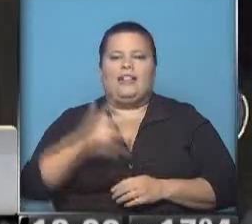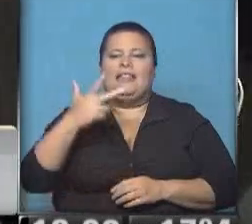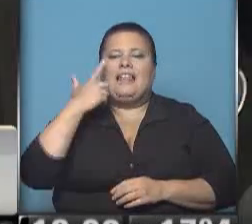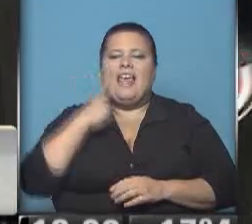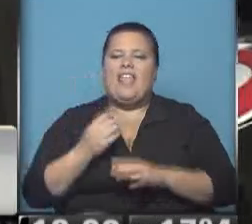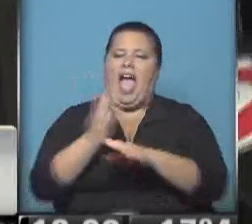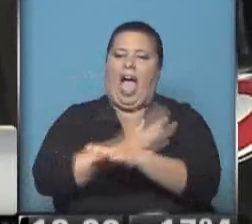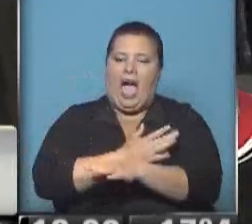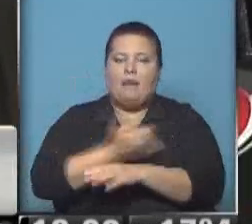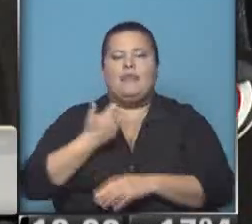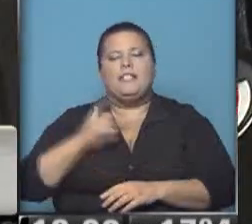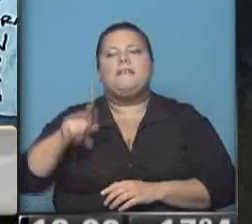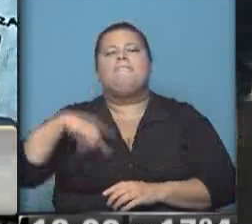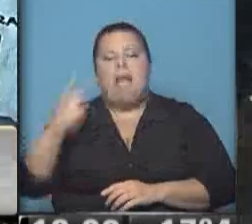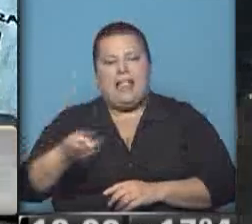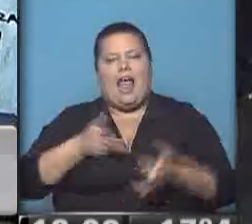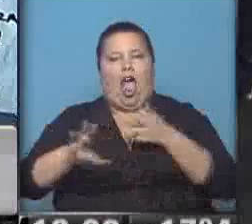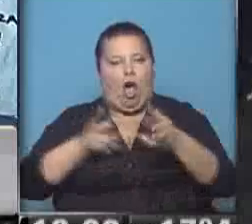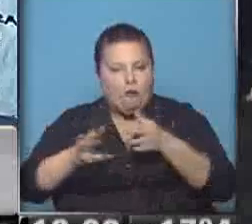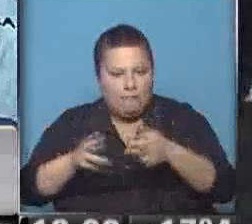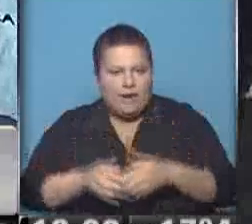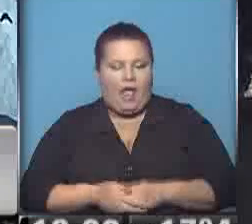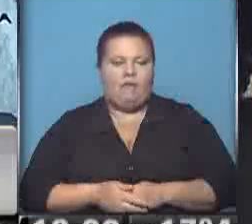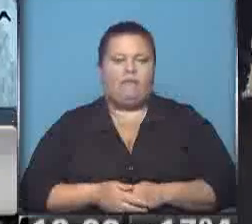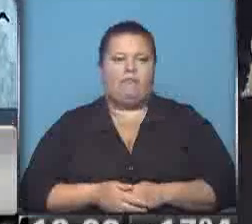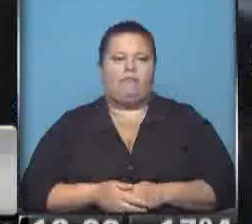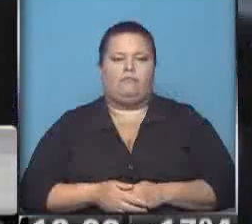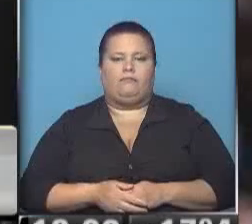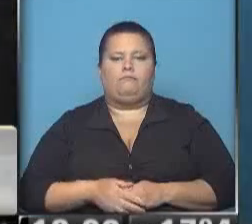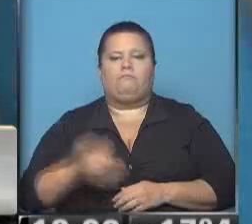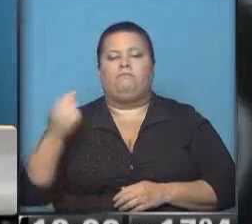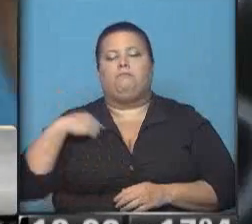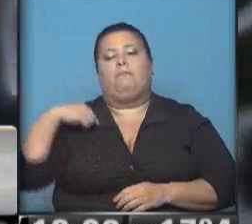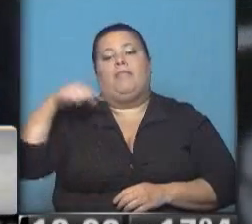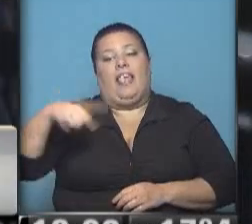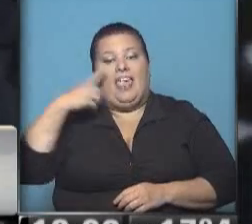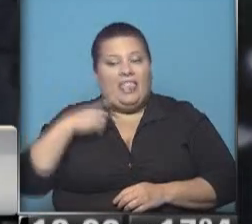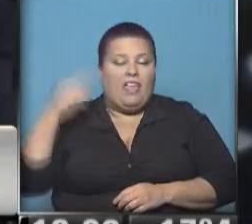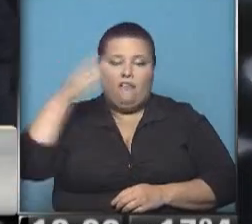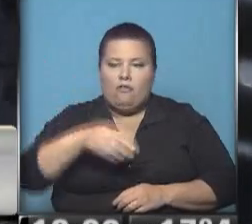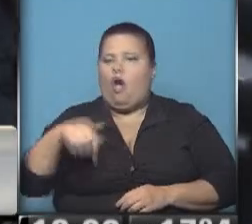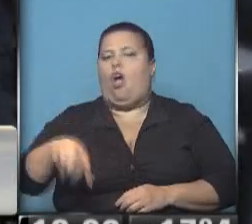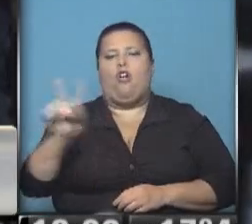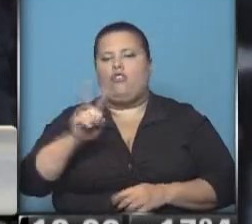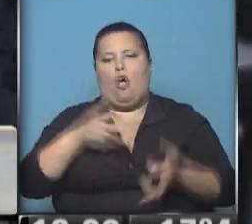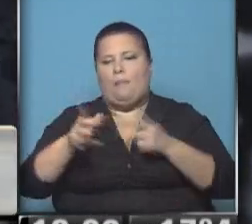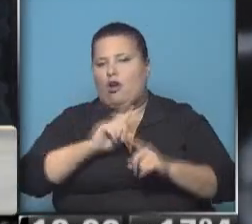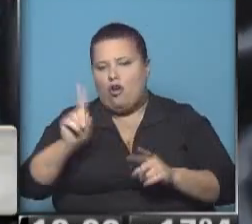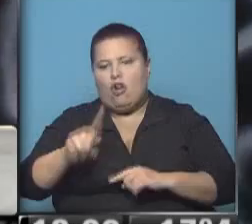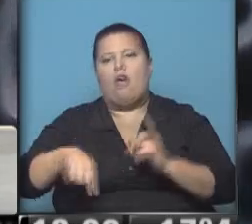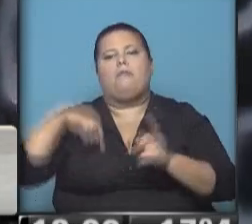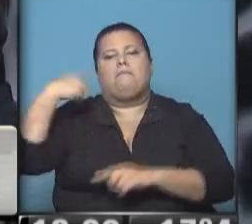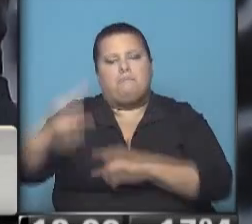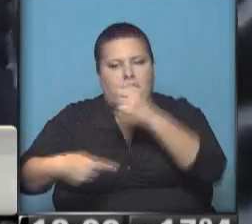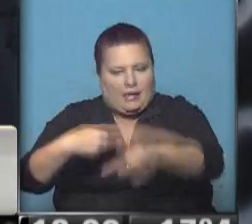3 días antes. Me dicen, no, mañana te la operamos. Nos aparecemos ese día. Me dicen, no, hoy no te la operamos, te la operamos